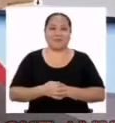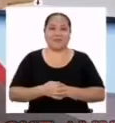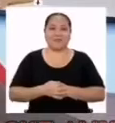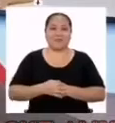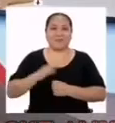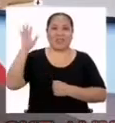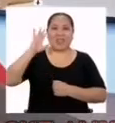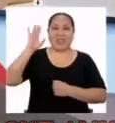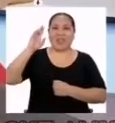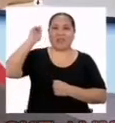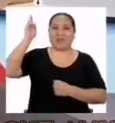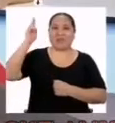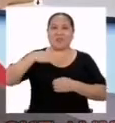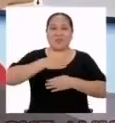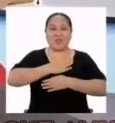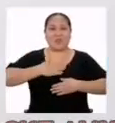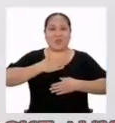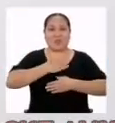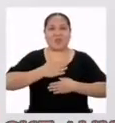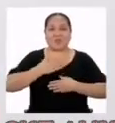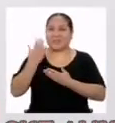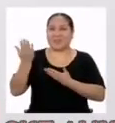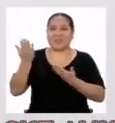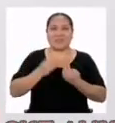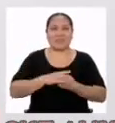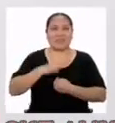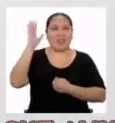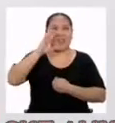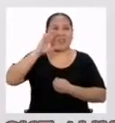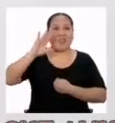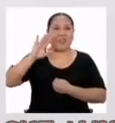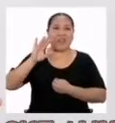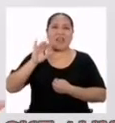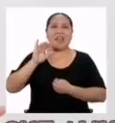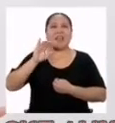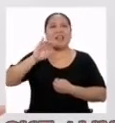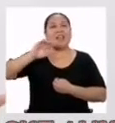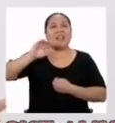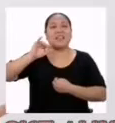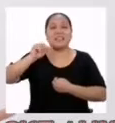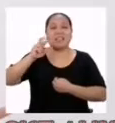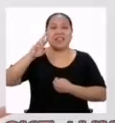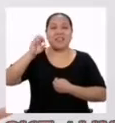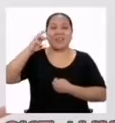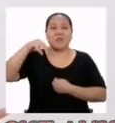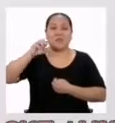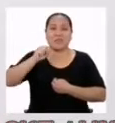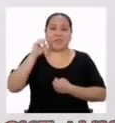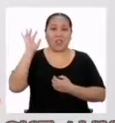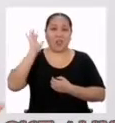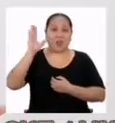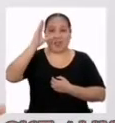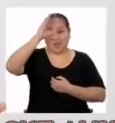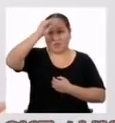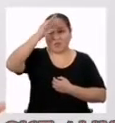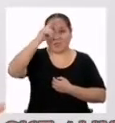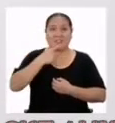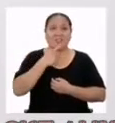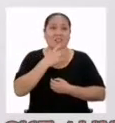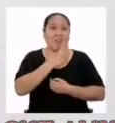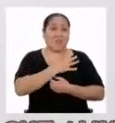Hola profesora, qué gusto tenerla por acá. Hola Yaremis. Hola chicas y chicos de cuarto de secundaria. ¿Cómo